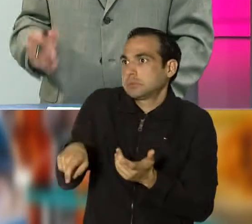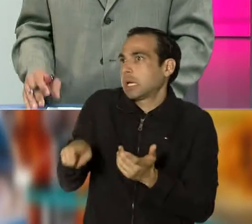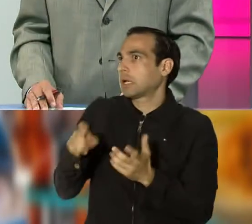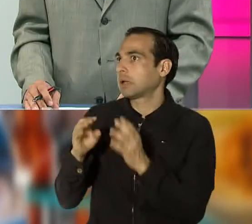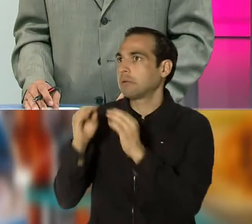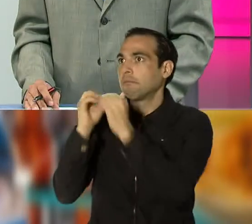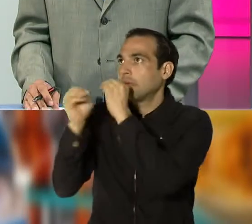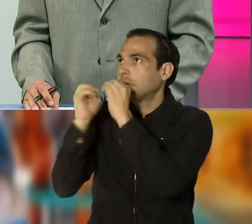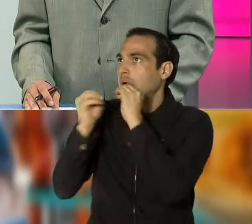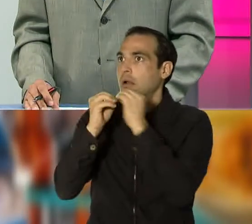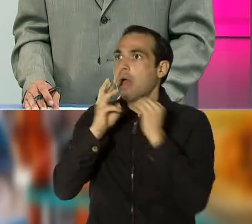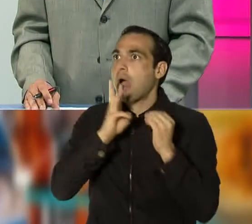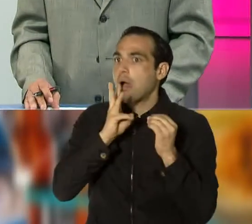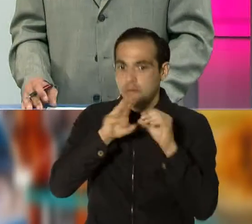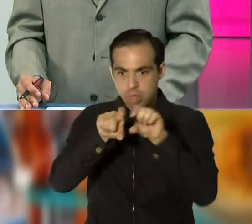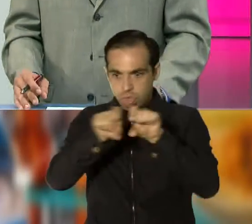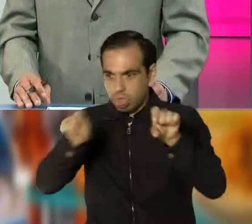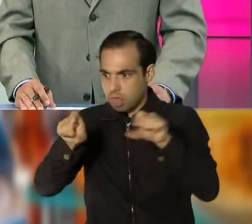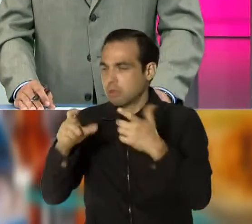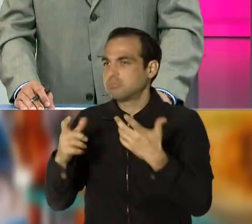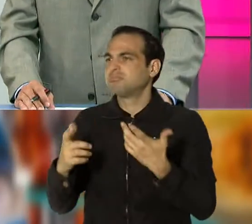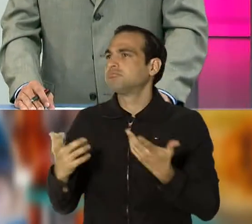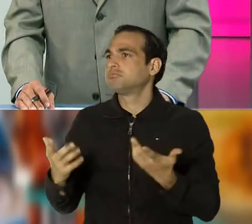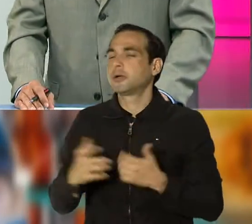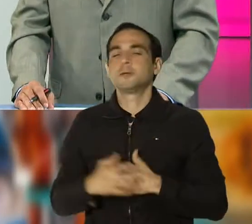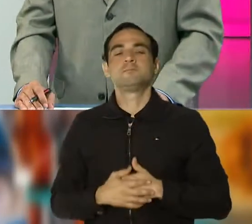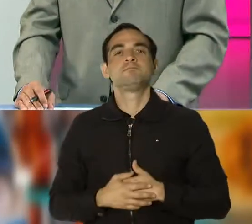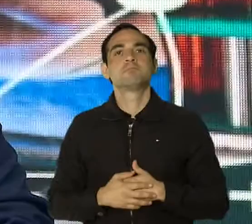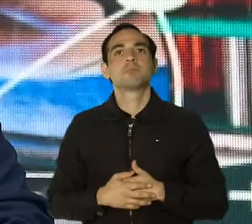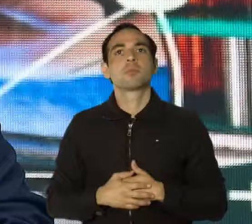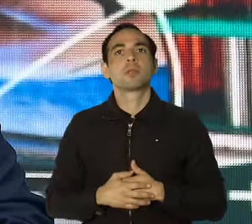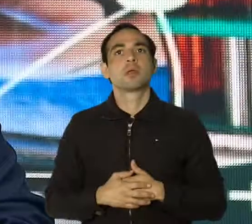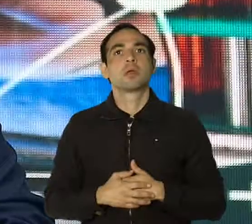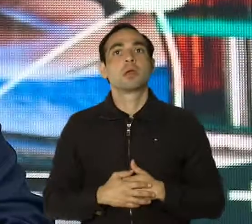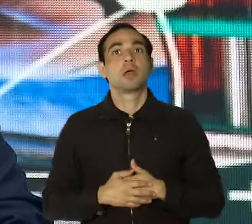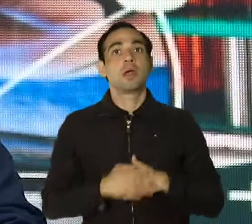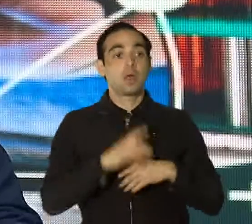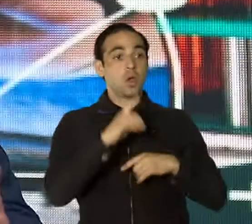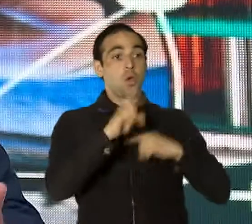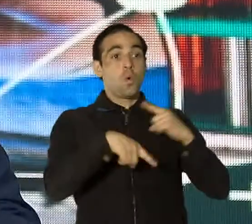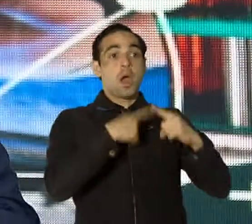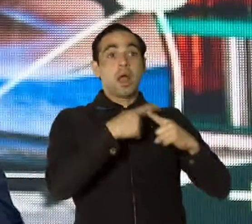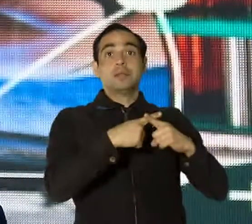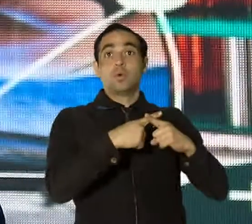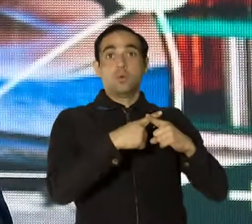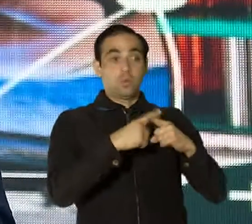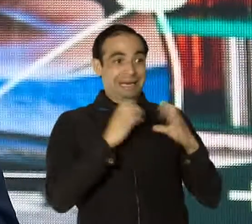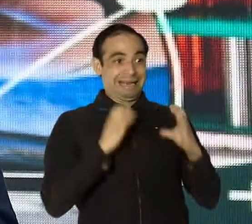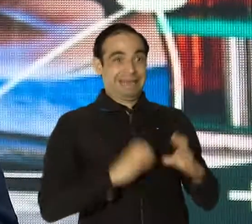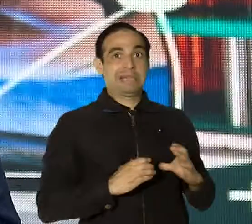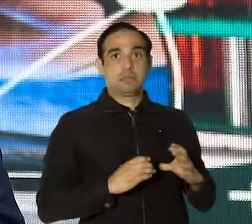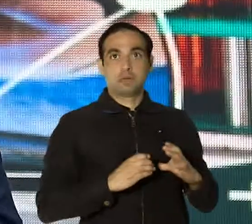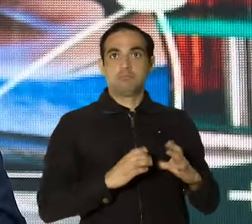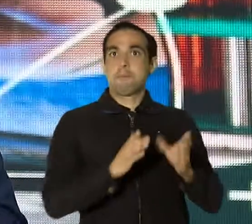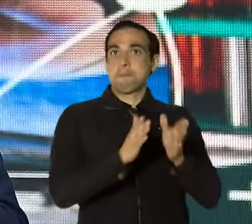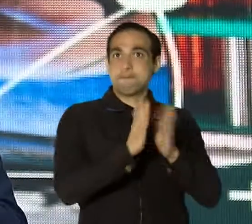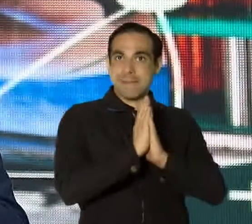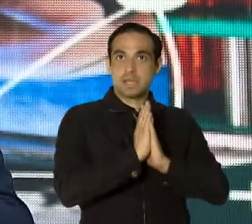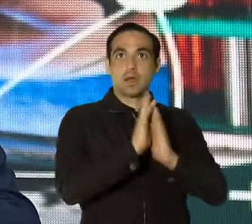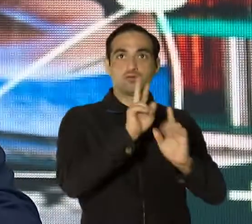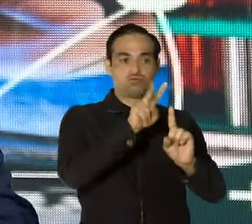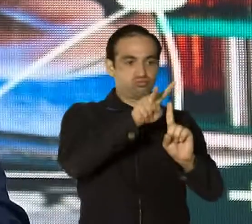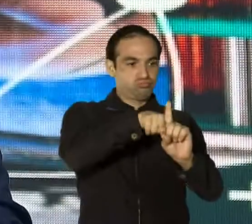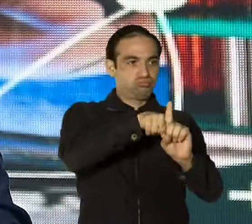arreglar la electricidad. Mira, todo cliente cuando hace un préstamo o va a solicitar un préstamo o comprar una propiedad y tiene